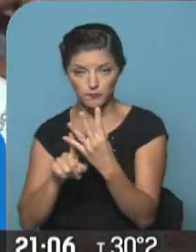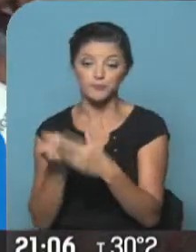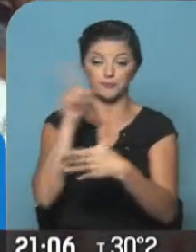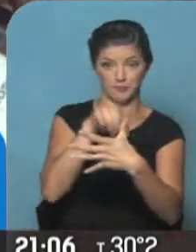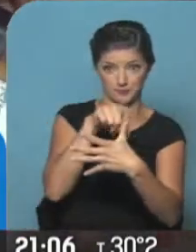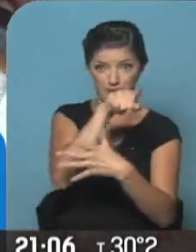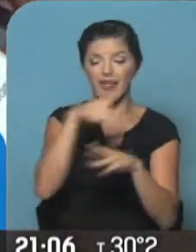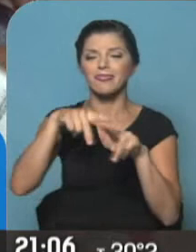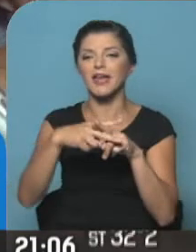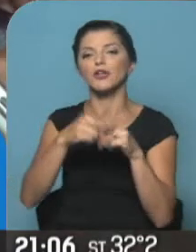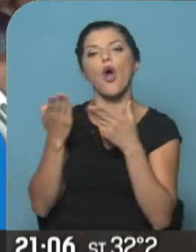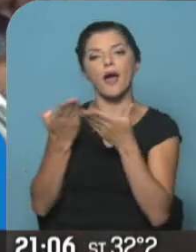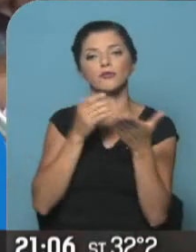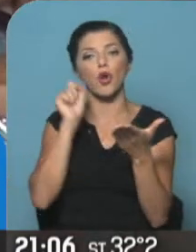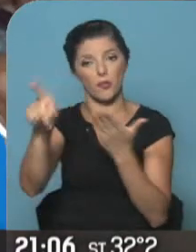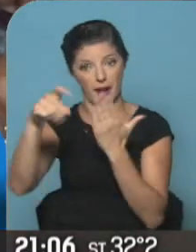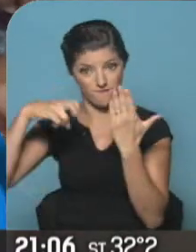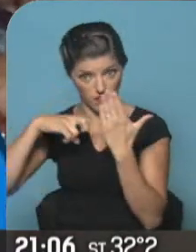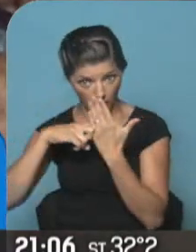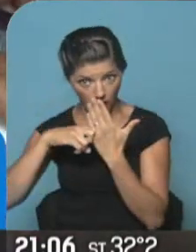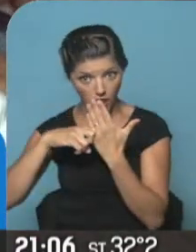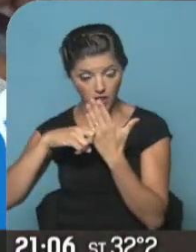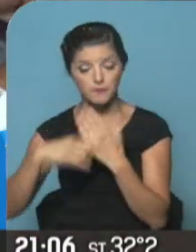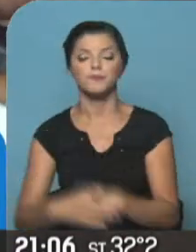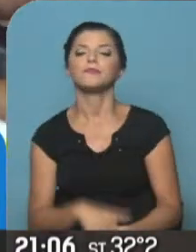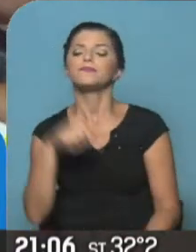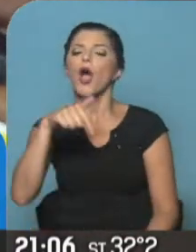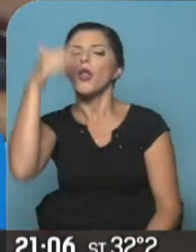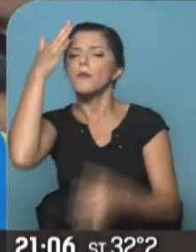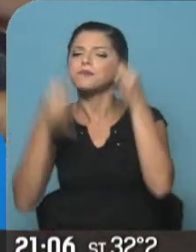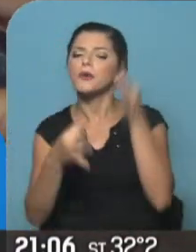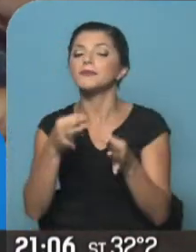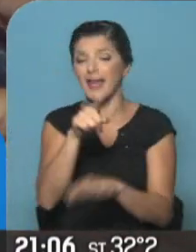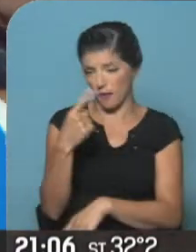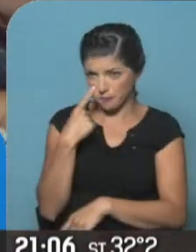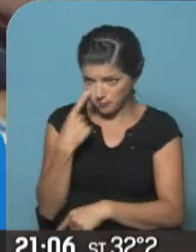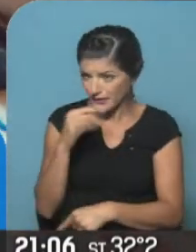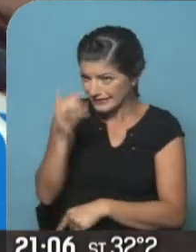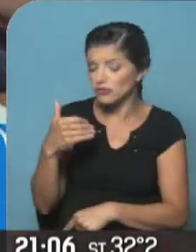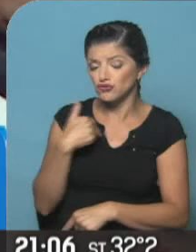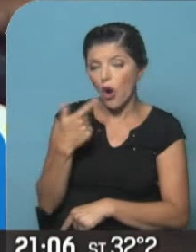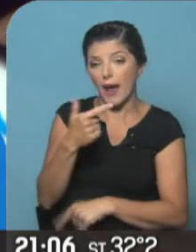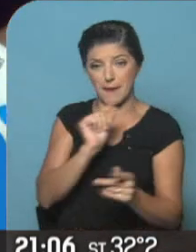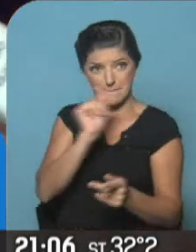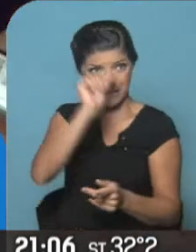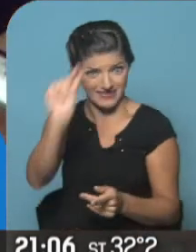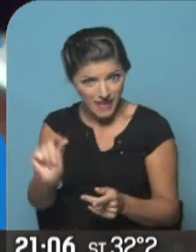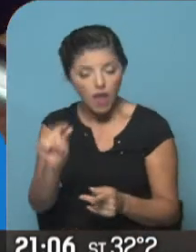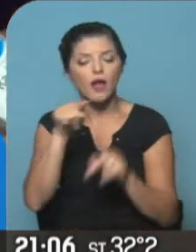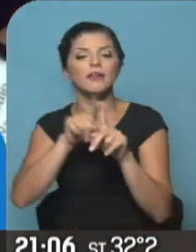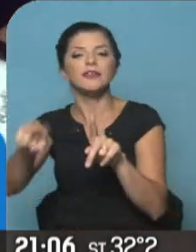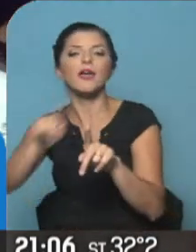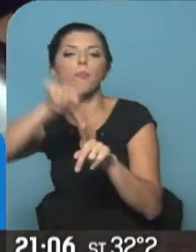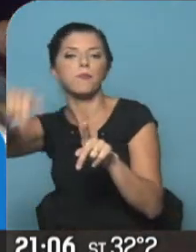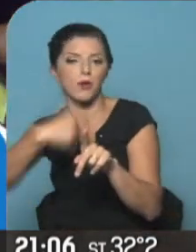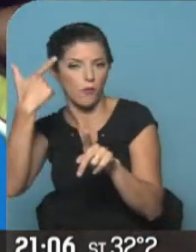asesor informático de Alberto Nisman. Ante la justicia, reconoció ser el dueño del arma de la que salió el disparo que terminó con la vida del